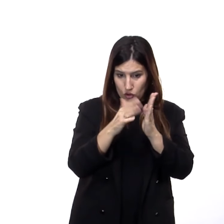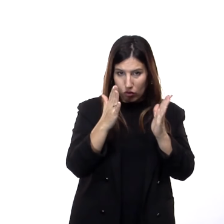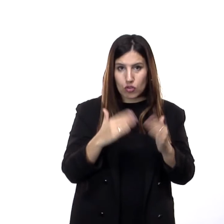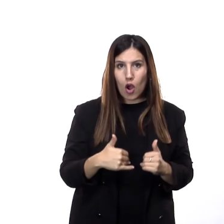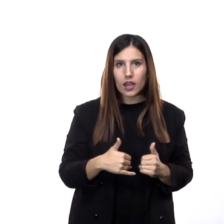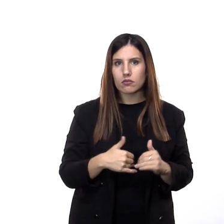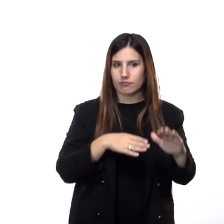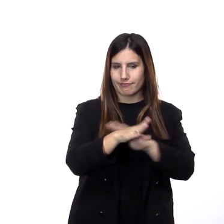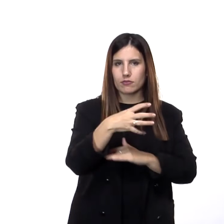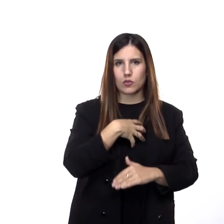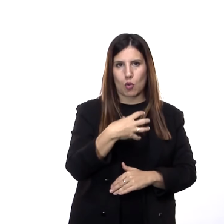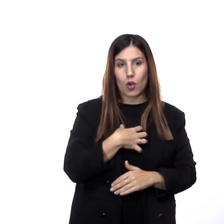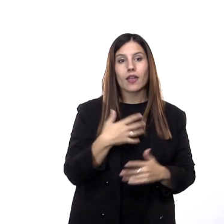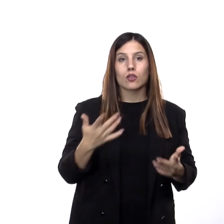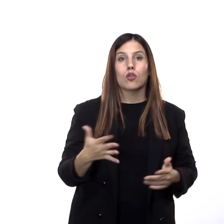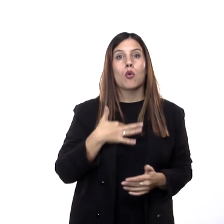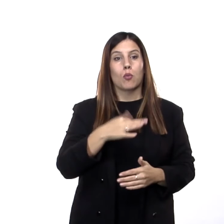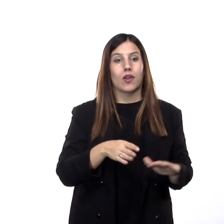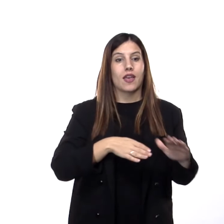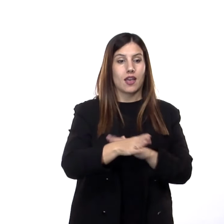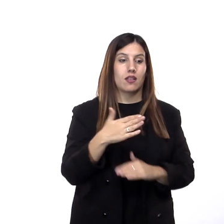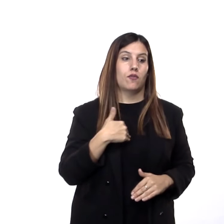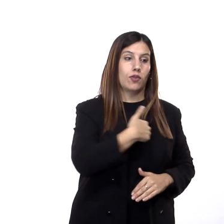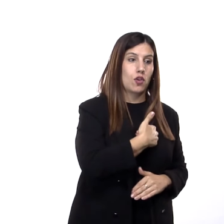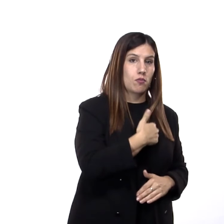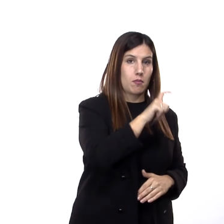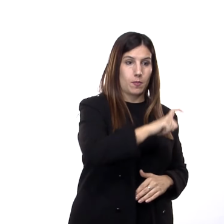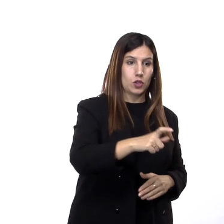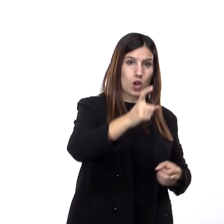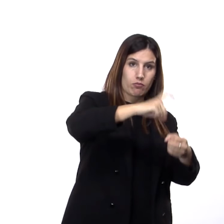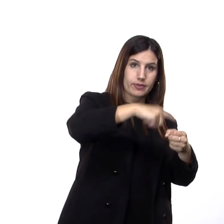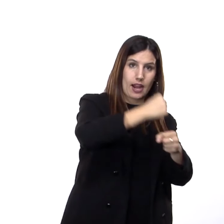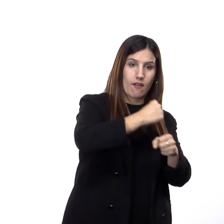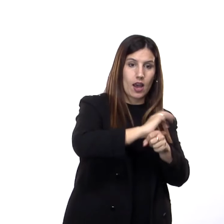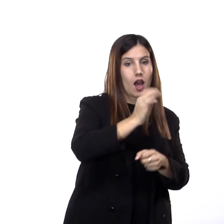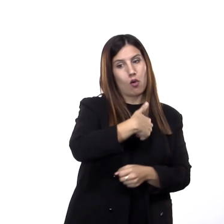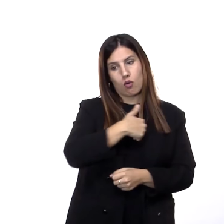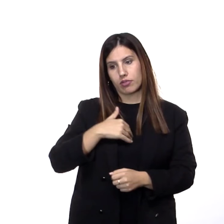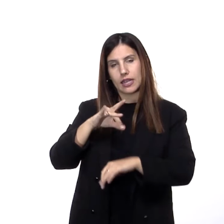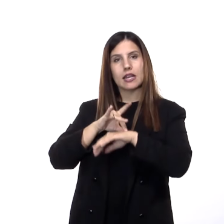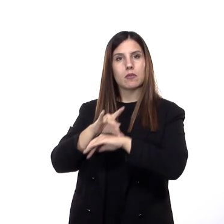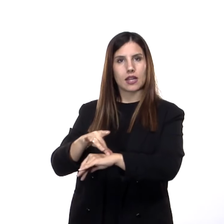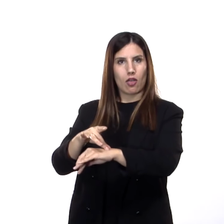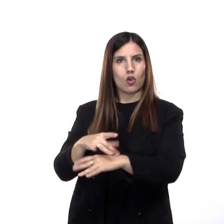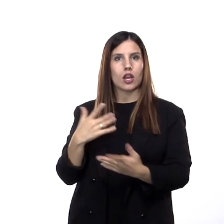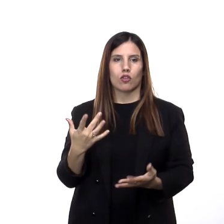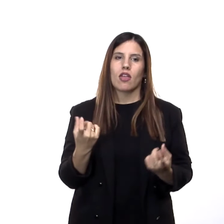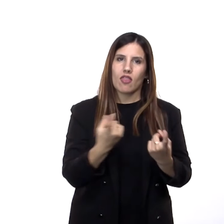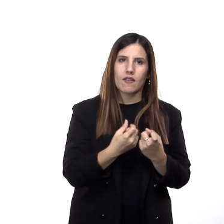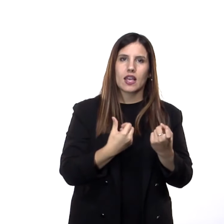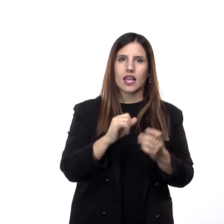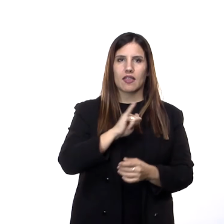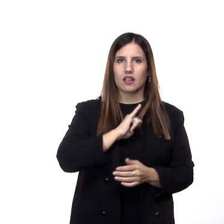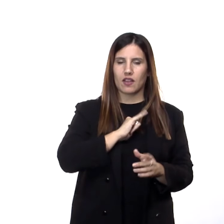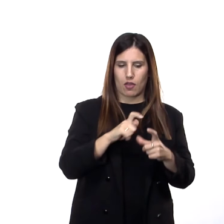personal o pueden ser como invitado también va a tener que tener una serie de de accesos no identificación y acceso a